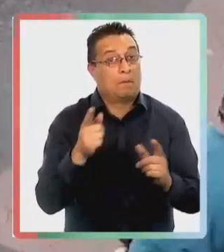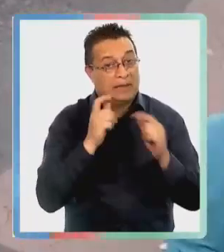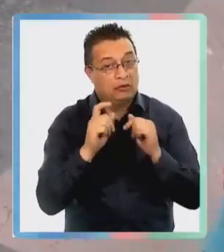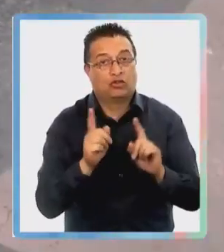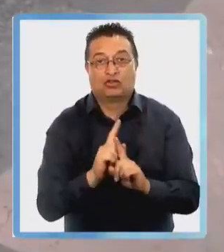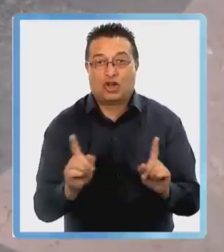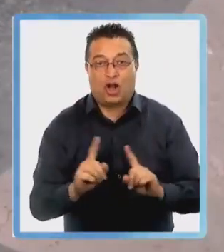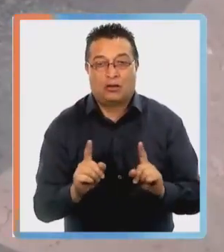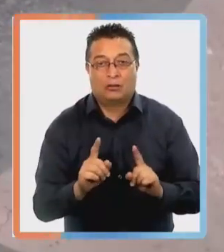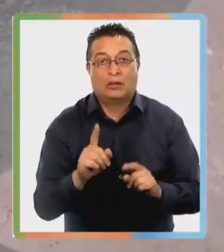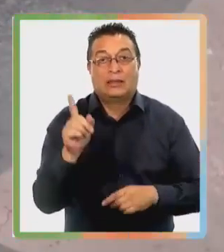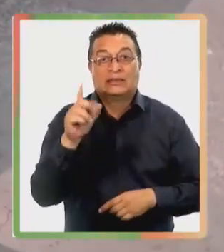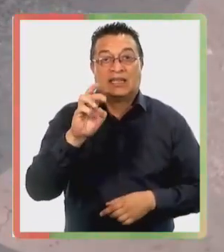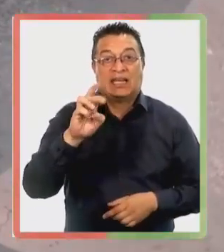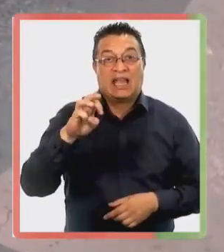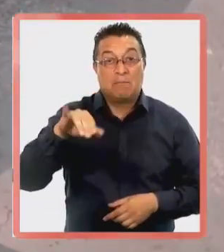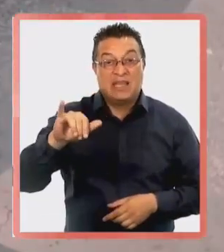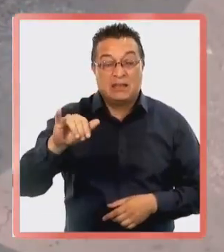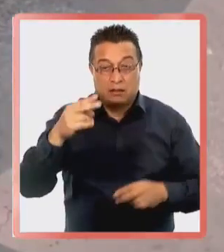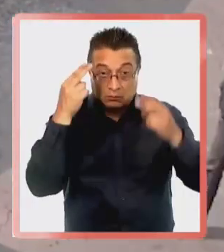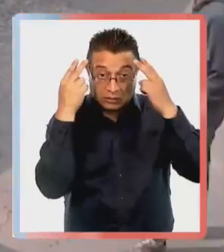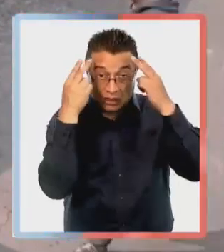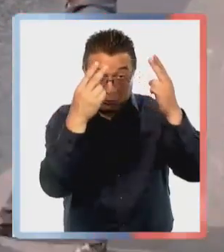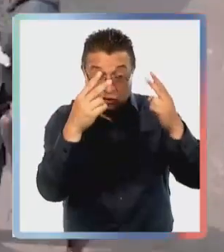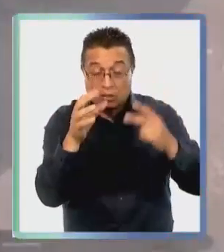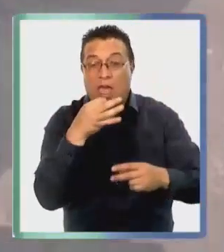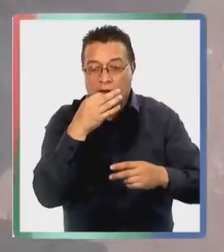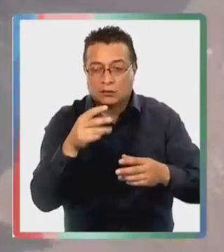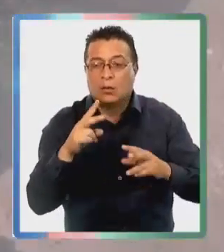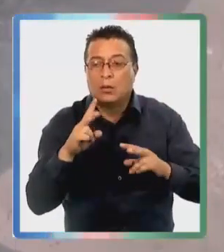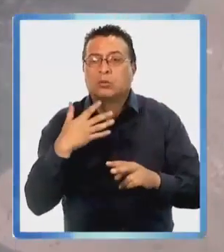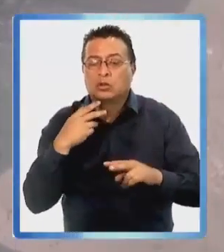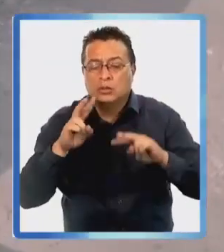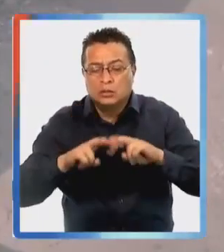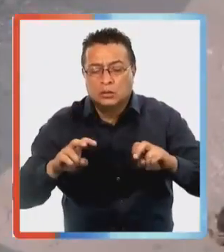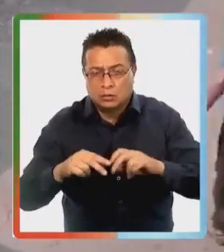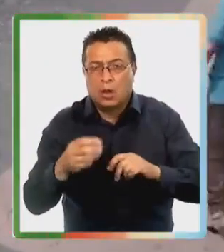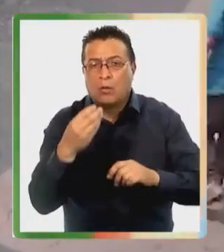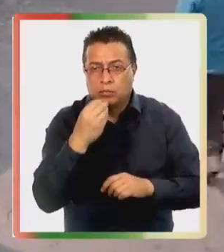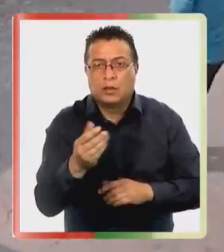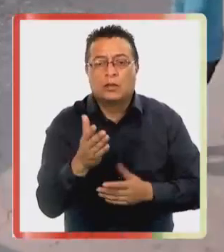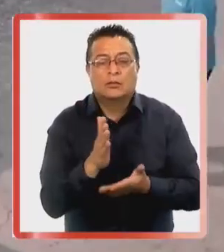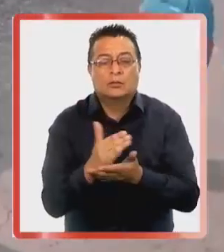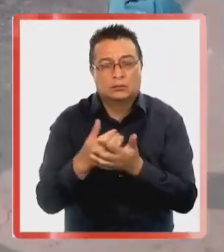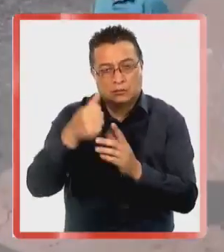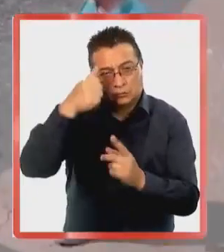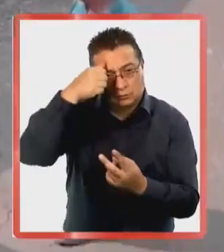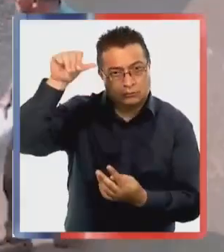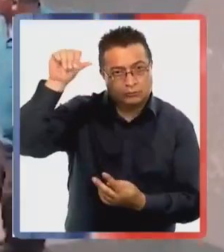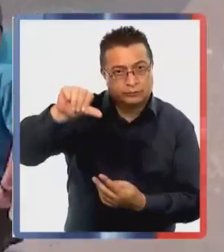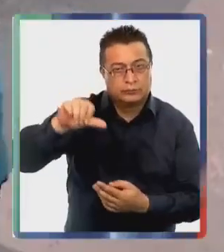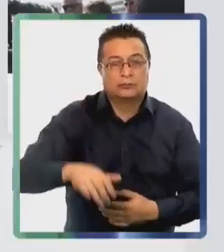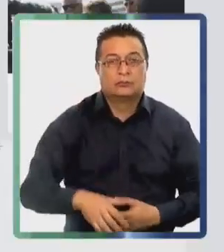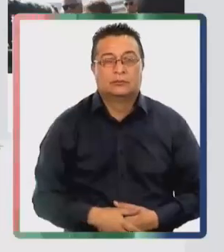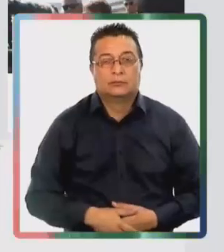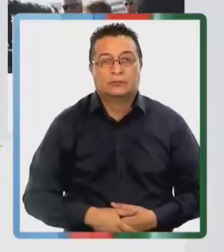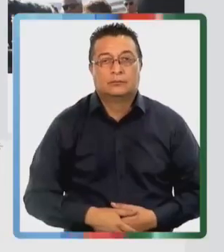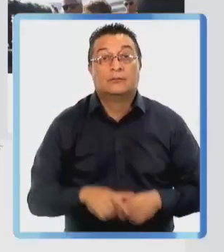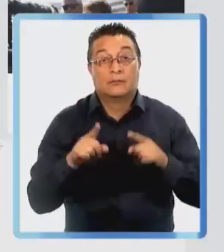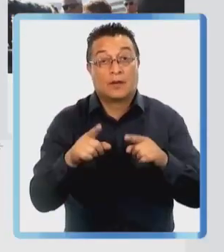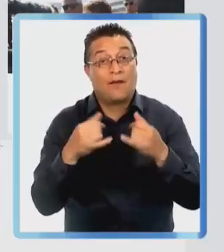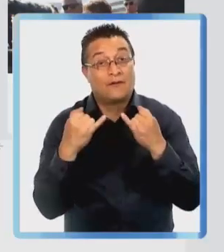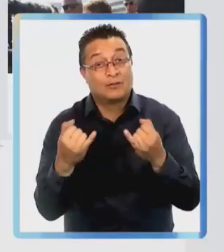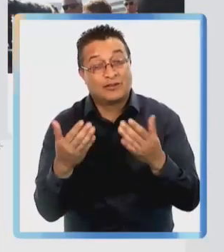poder adoptar alguna sanción. Con esta información nos despedimos, no sin antes recordarles visitar nuestra página